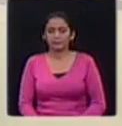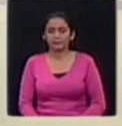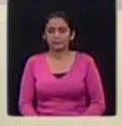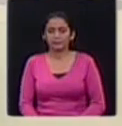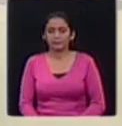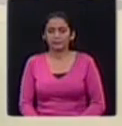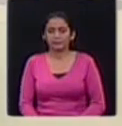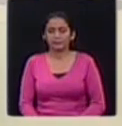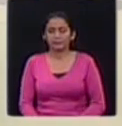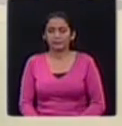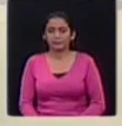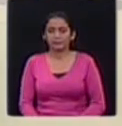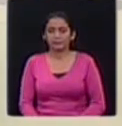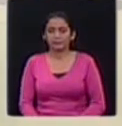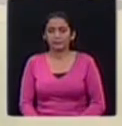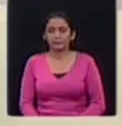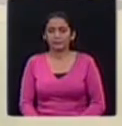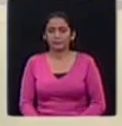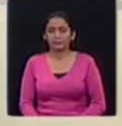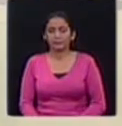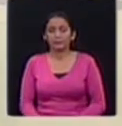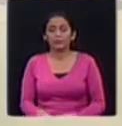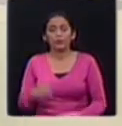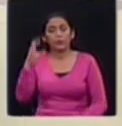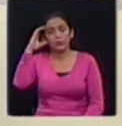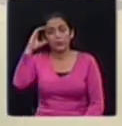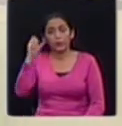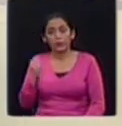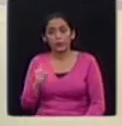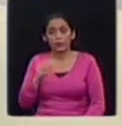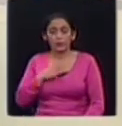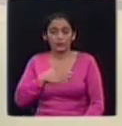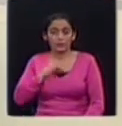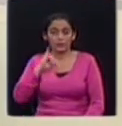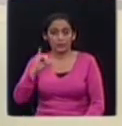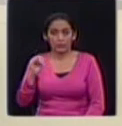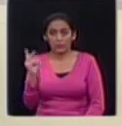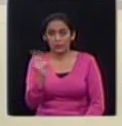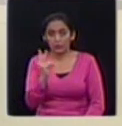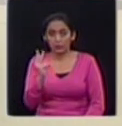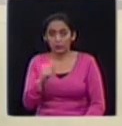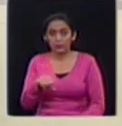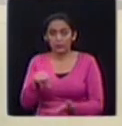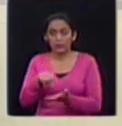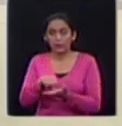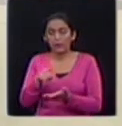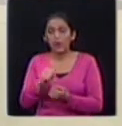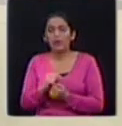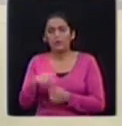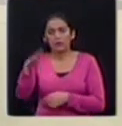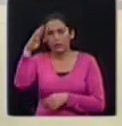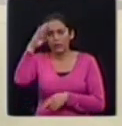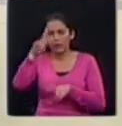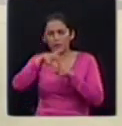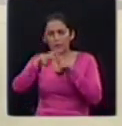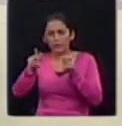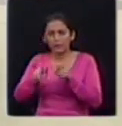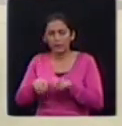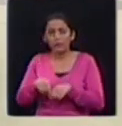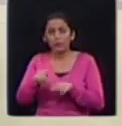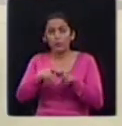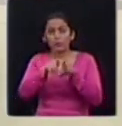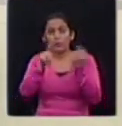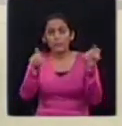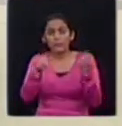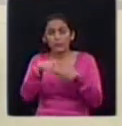Los detenidos dejó el operativo Independencia realizado en Cuenca y en el Cantón Santa Isabel, donde se intervino una empresa captadora de dinero presuntamente ilegal.